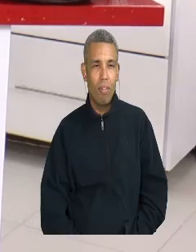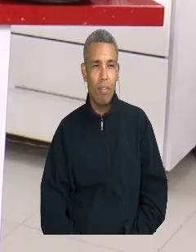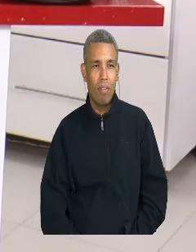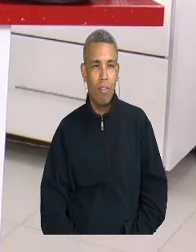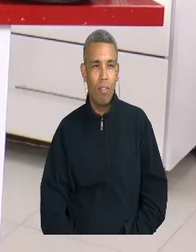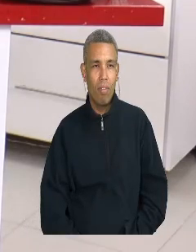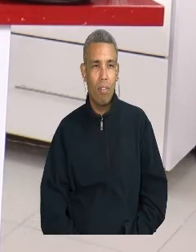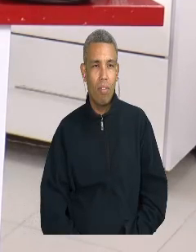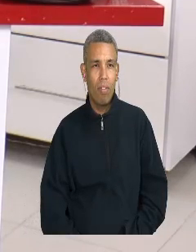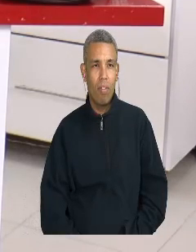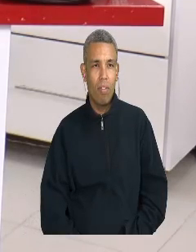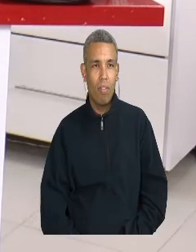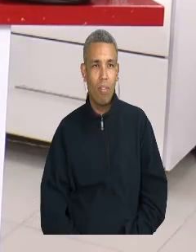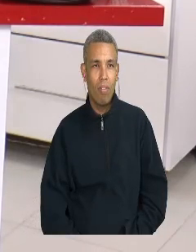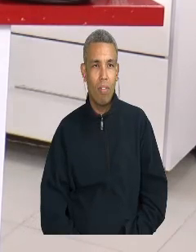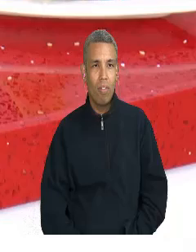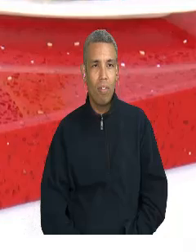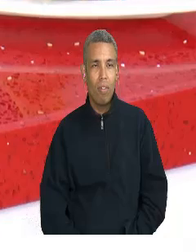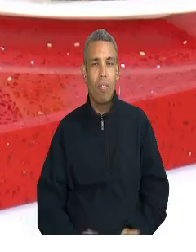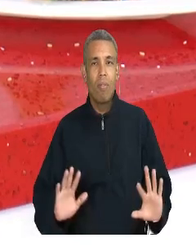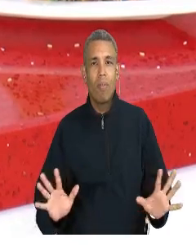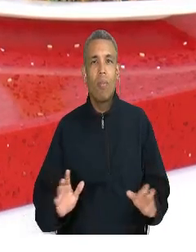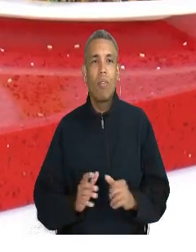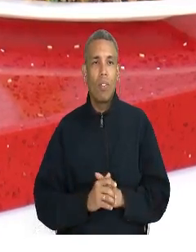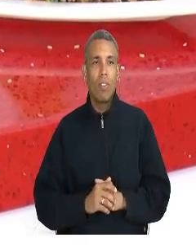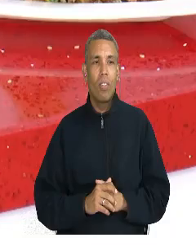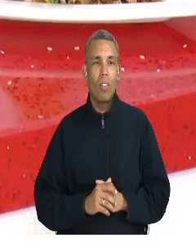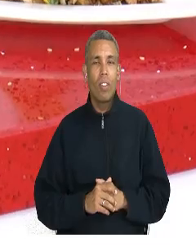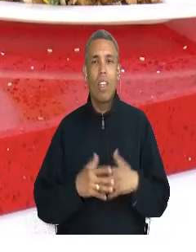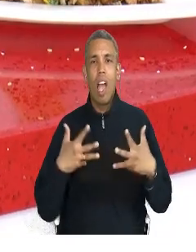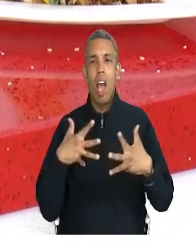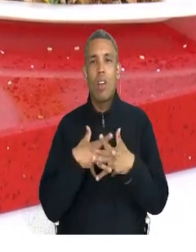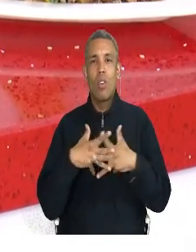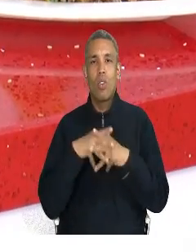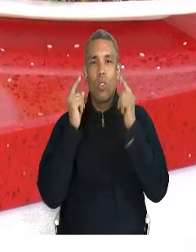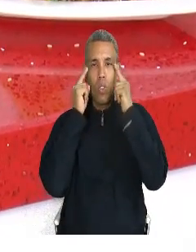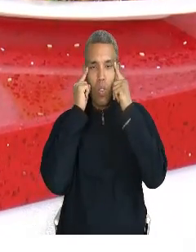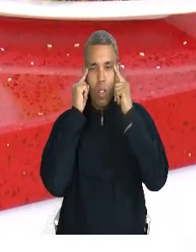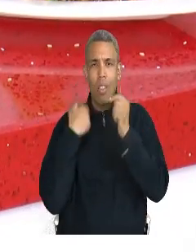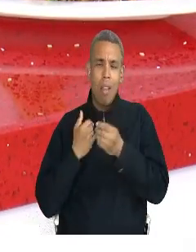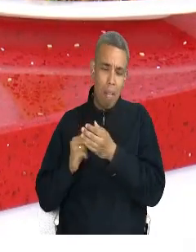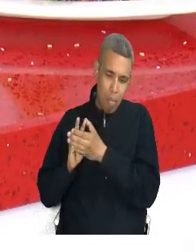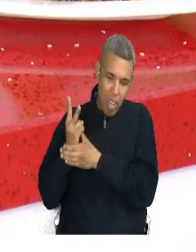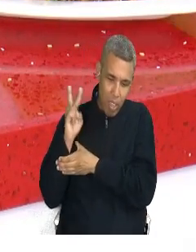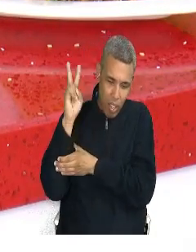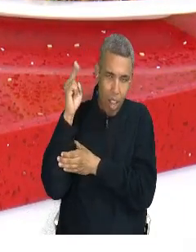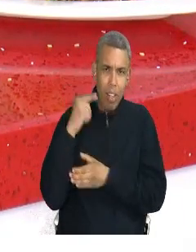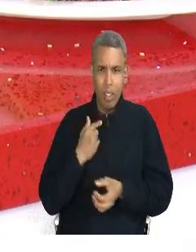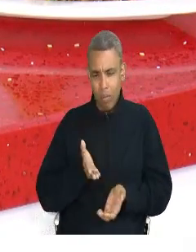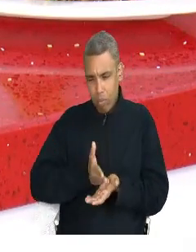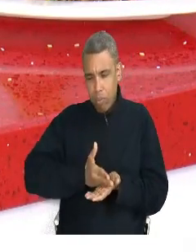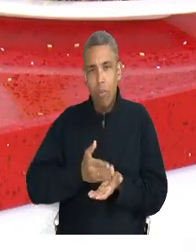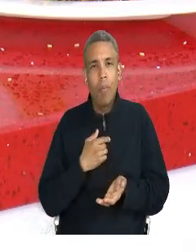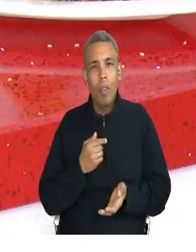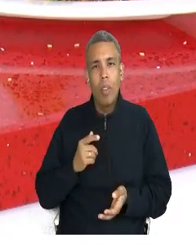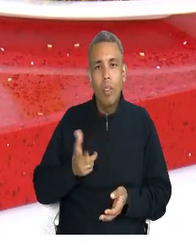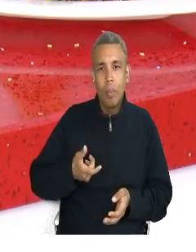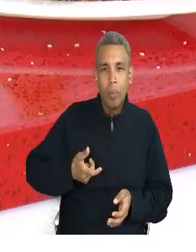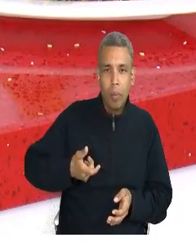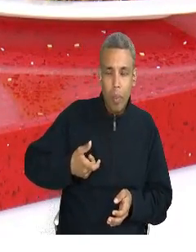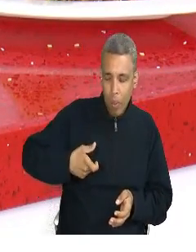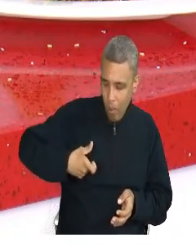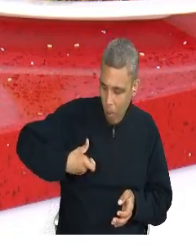por el día de hoy, esa fue nuestra receta. Arroz tipo oriental con vegetales. En este caso usamos de proteína